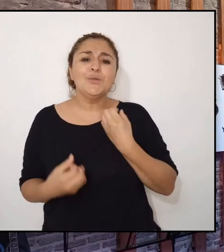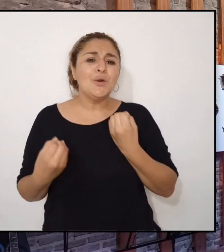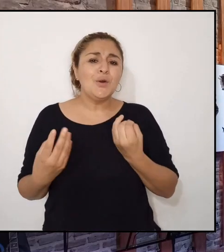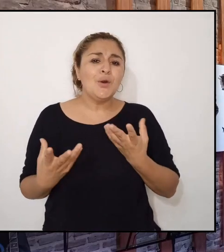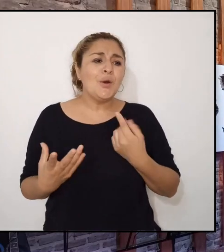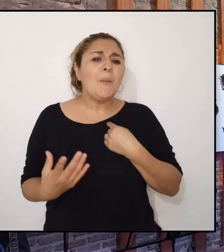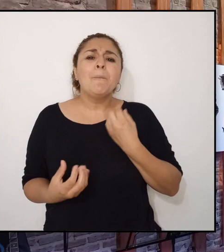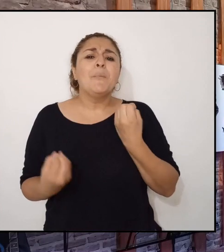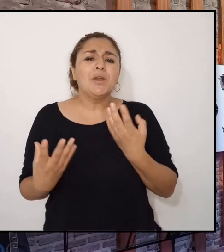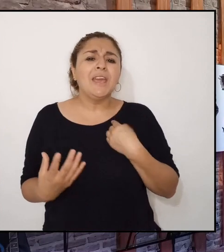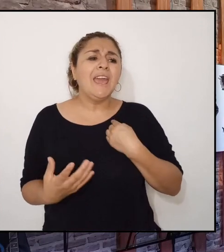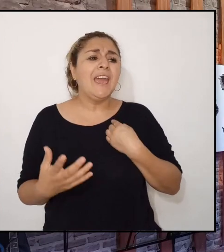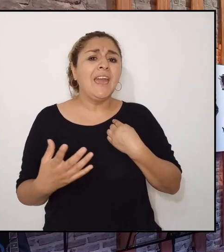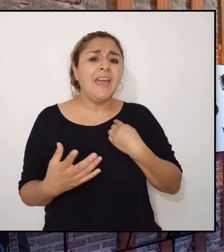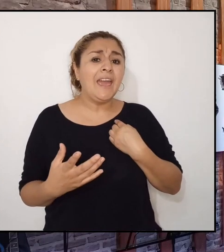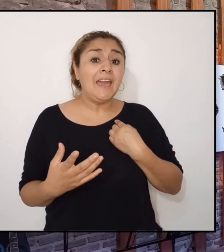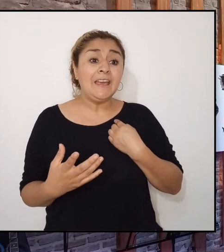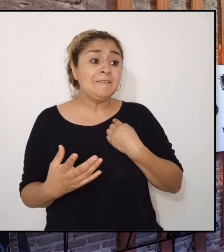Como diciendo, si ustedes ya saben,